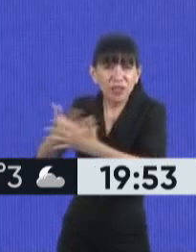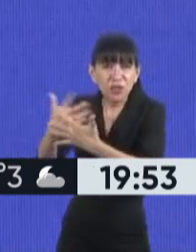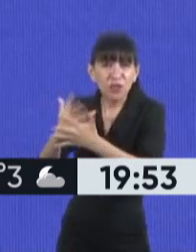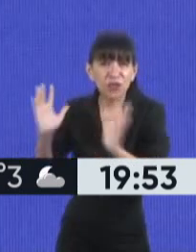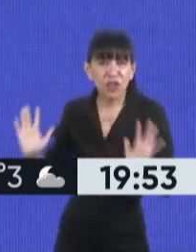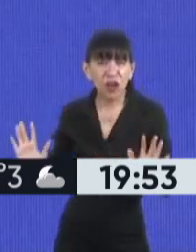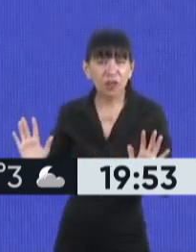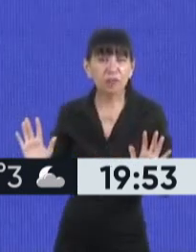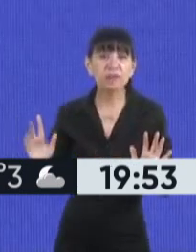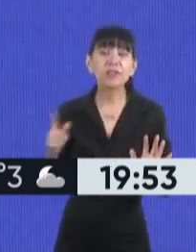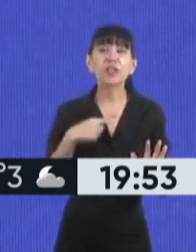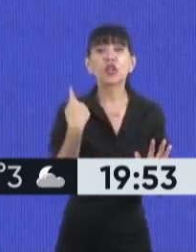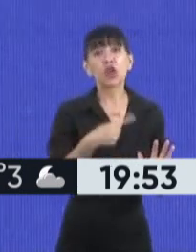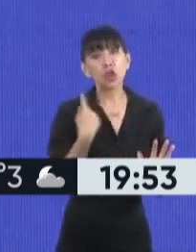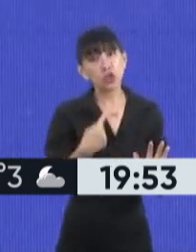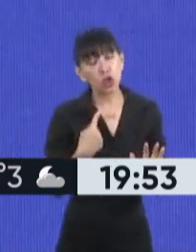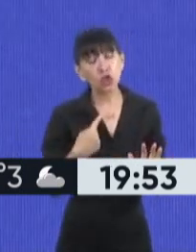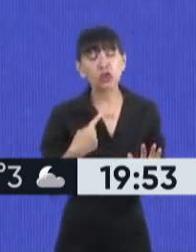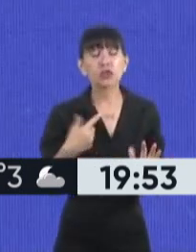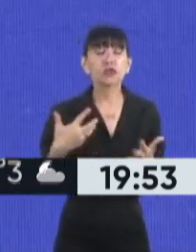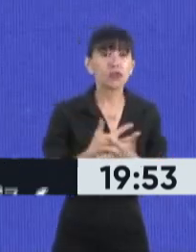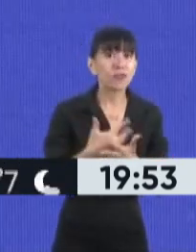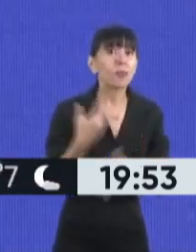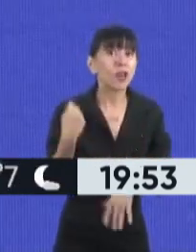vivimos lo que nos dejó el gobierno que nos precedió.